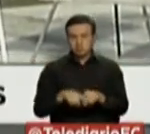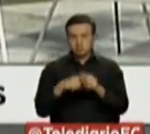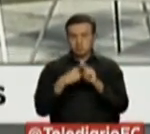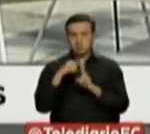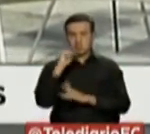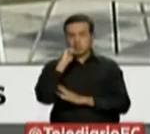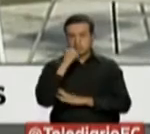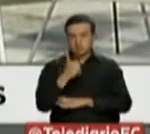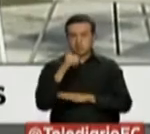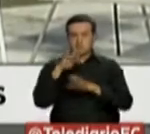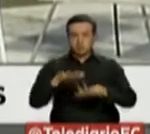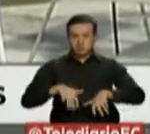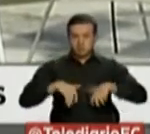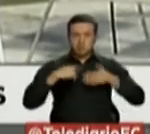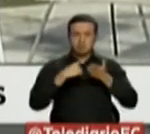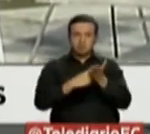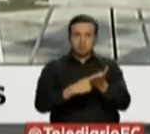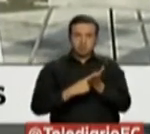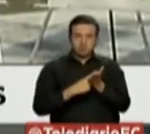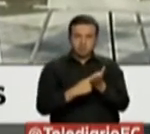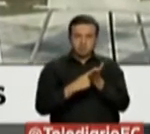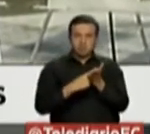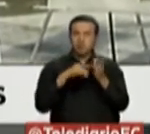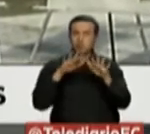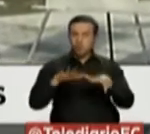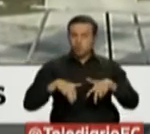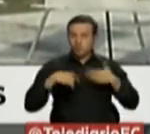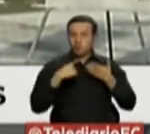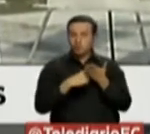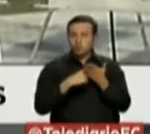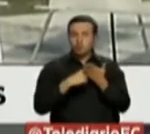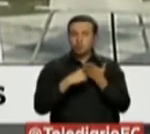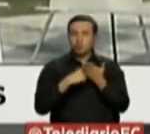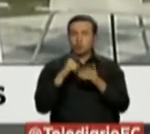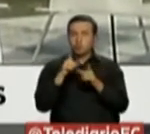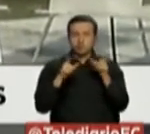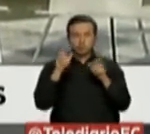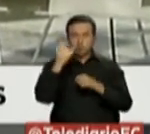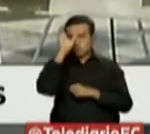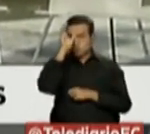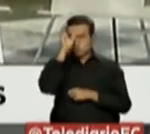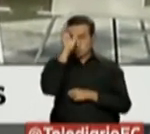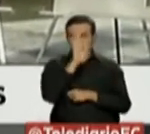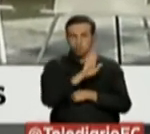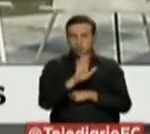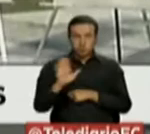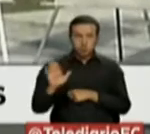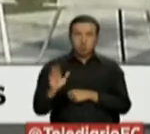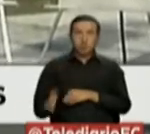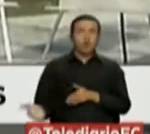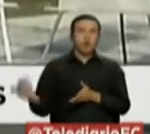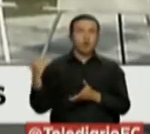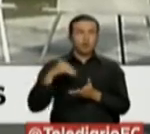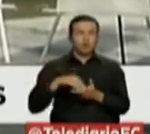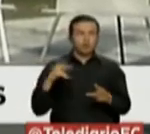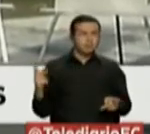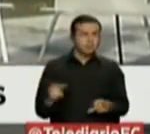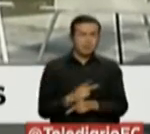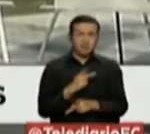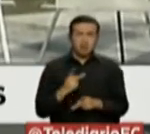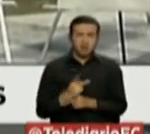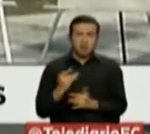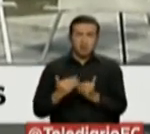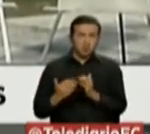día de mañana con foros, justamente foros hacia los gestores culturales, para que no vuelva a suceder este tipo